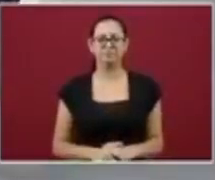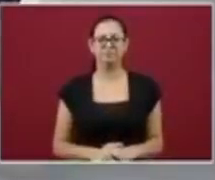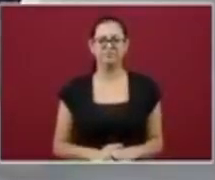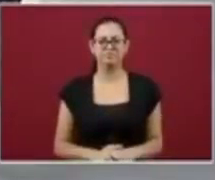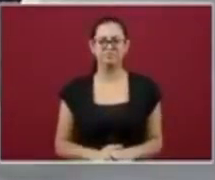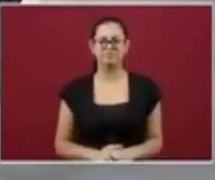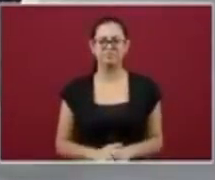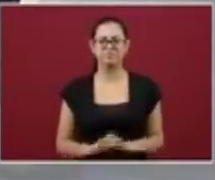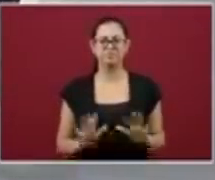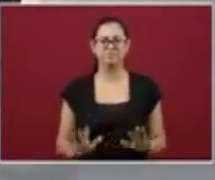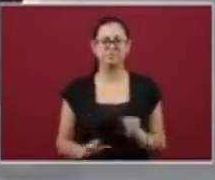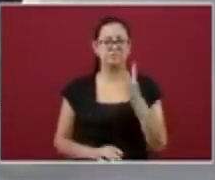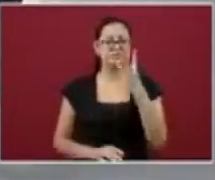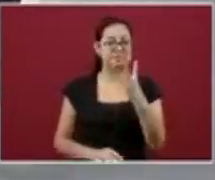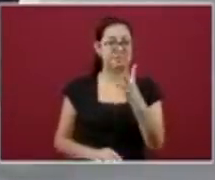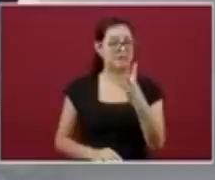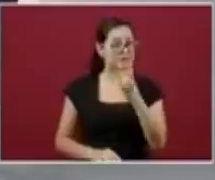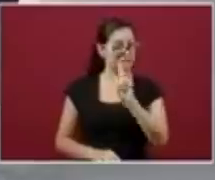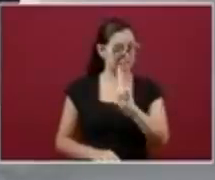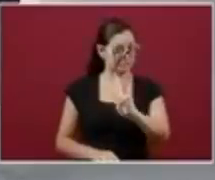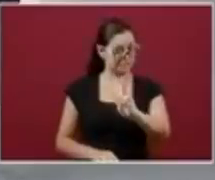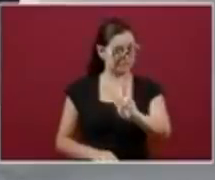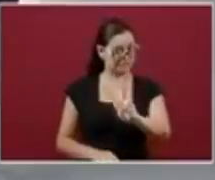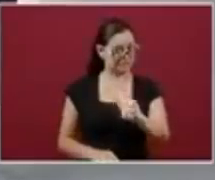Bueno, vamos con tres porque ya…